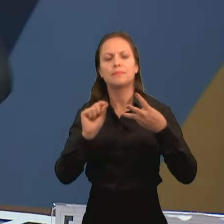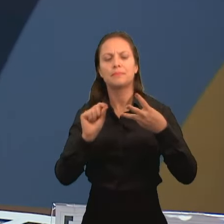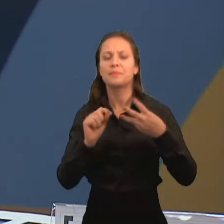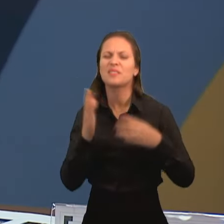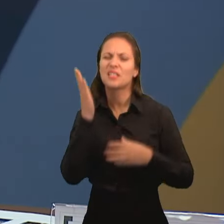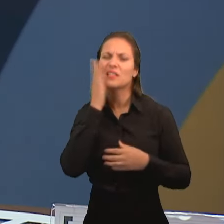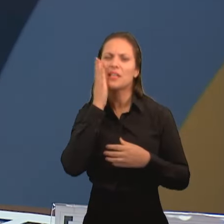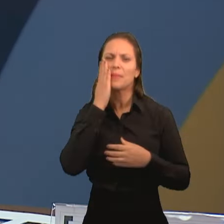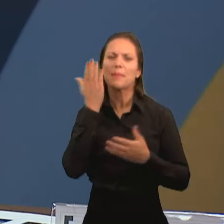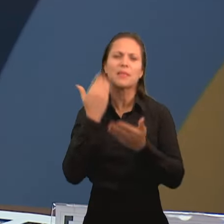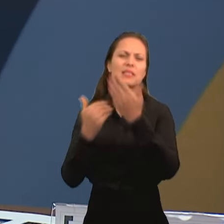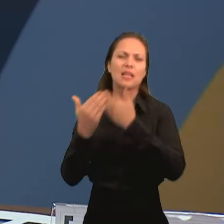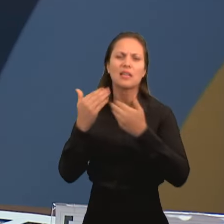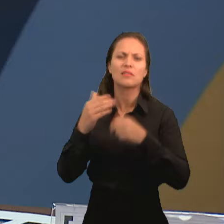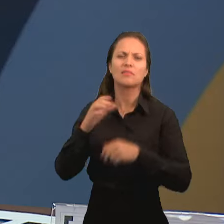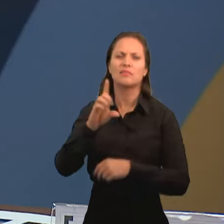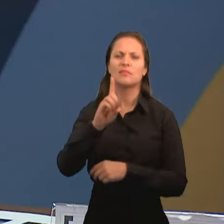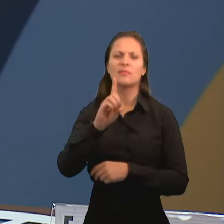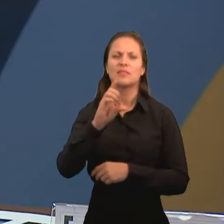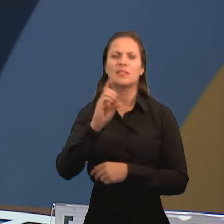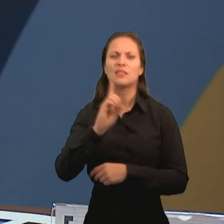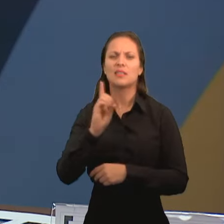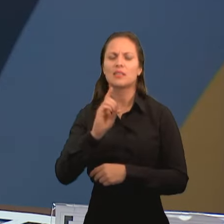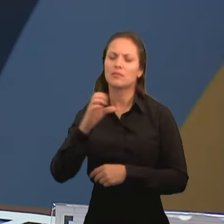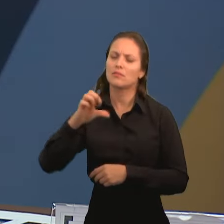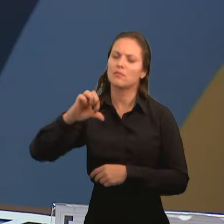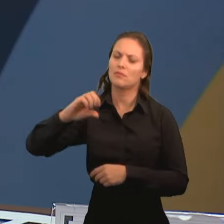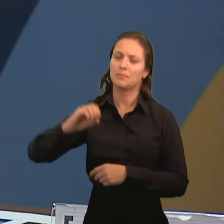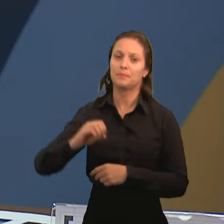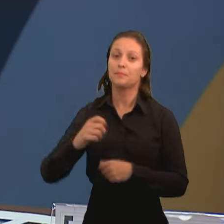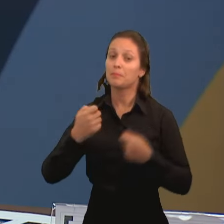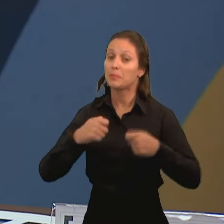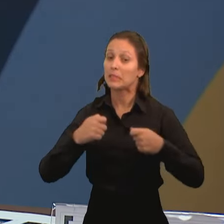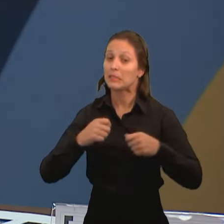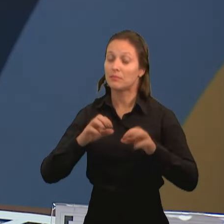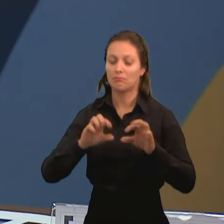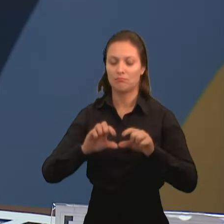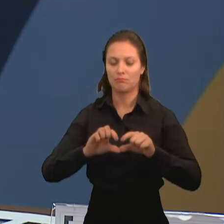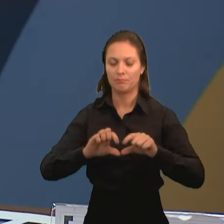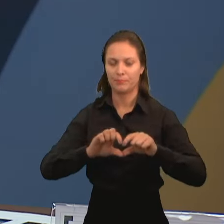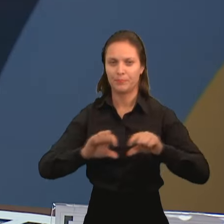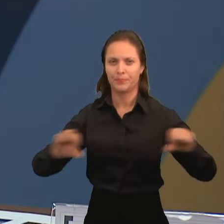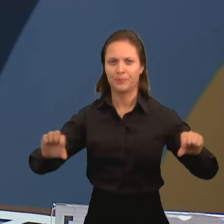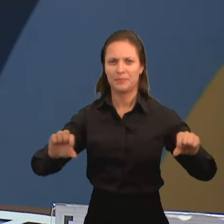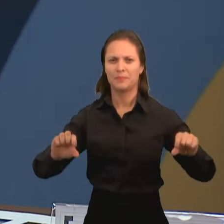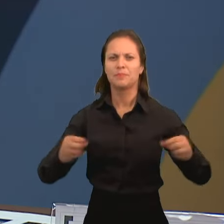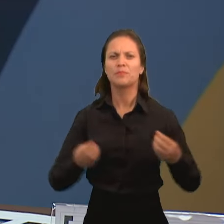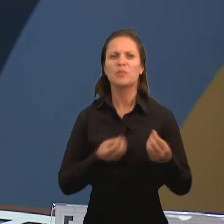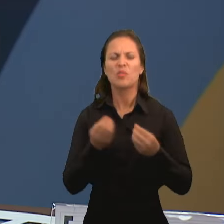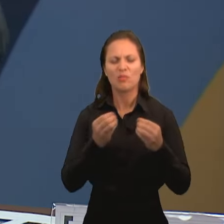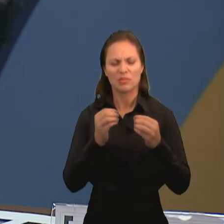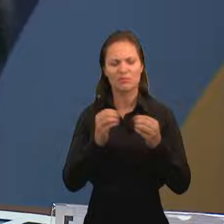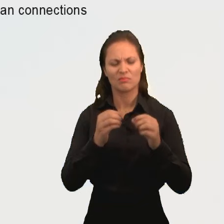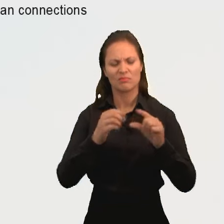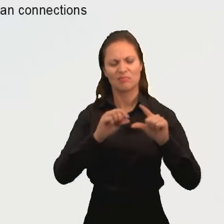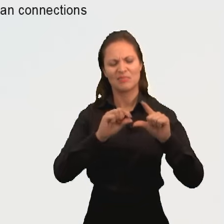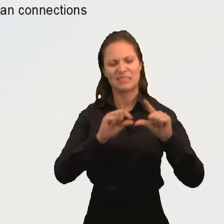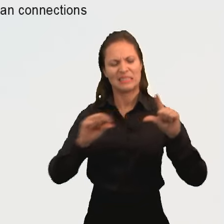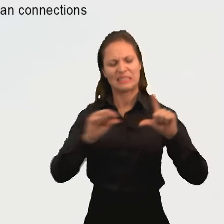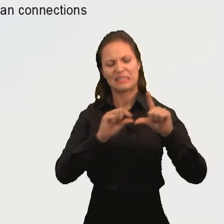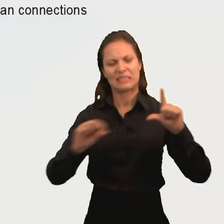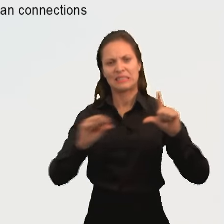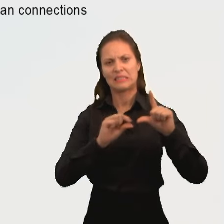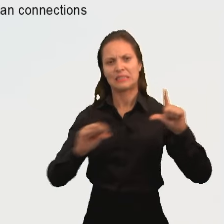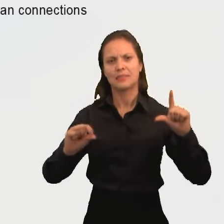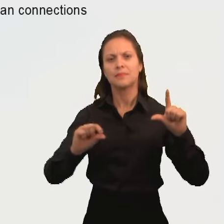componentes que ya conocíamos en la década del 90. La primera es, necesitamos una arquitectura, una descripción de esa